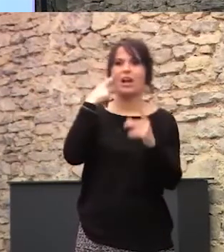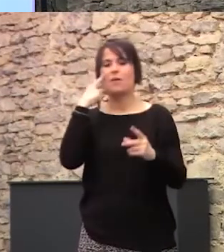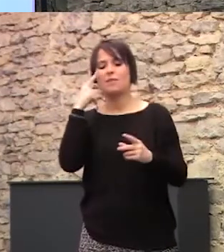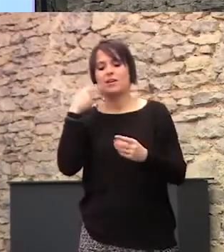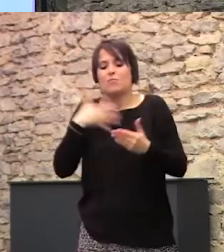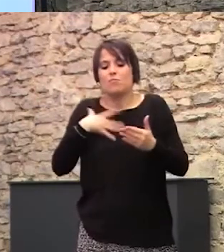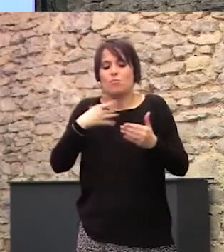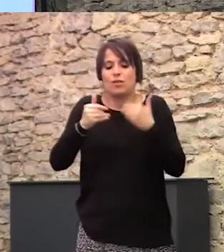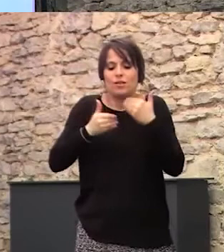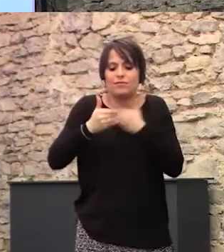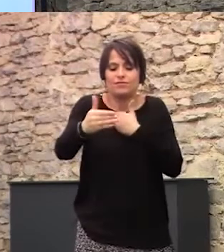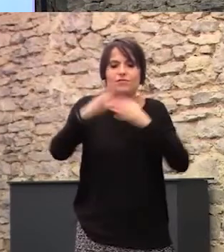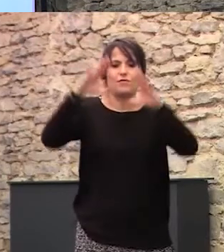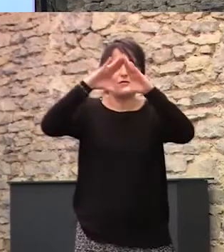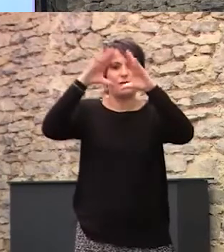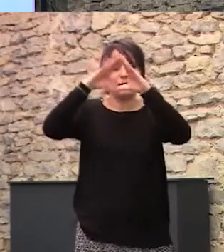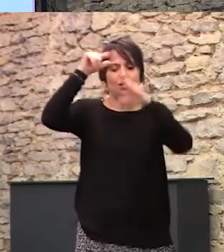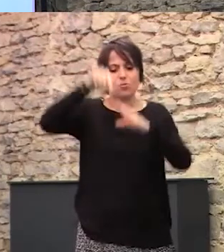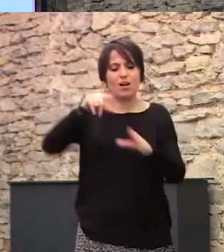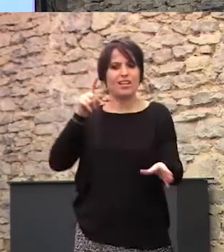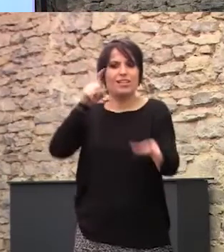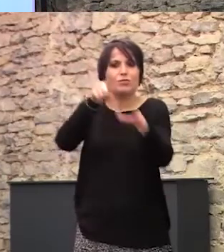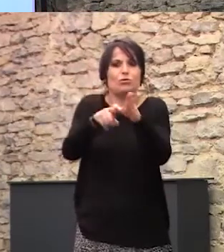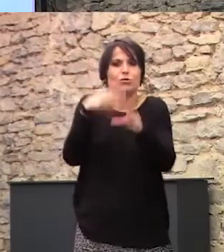un feminismo aquí más inclusivo.